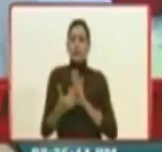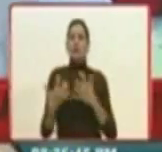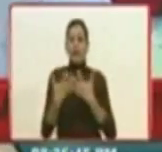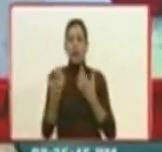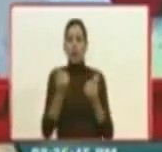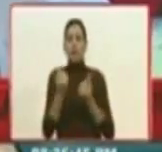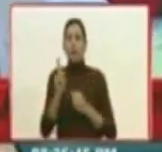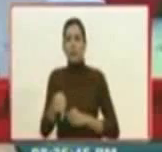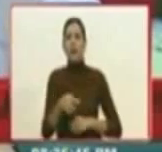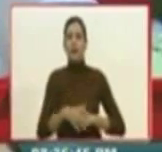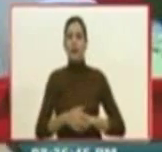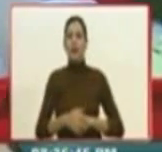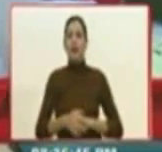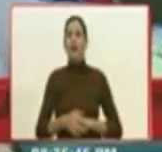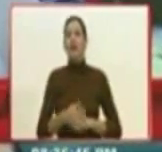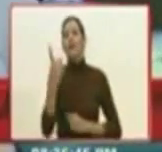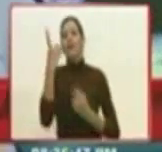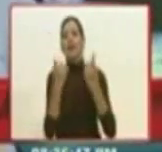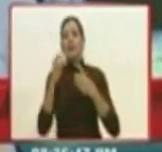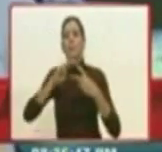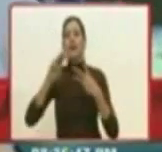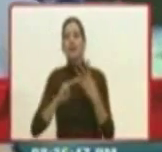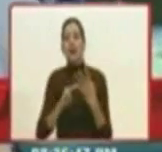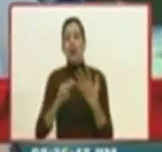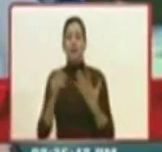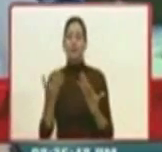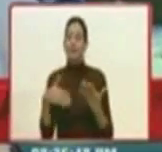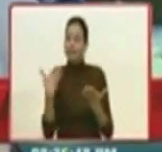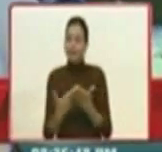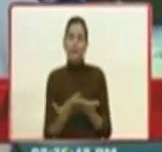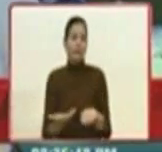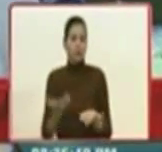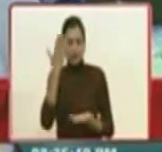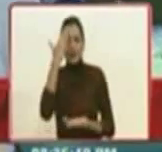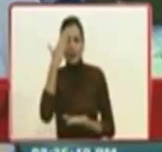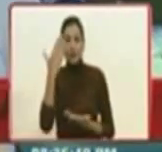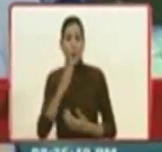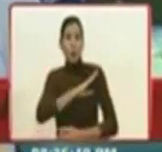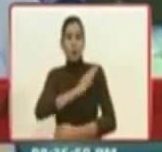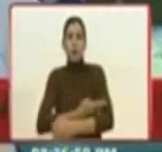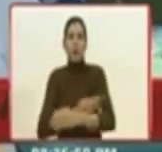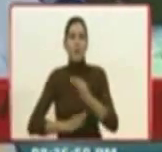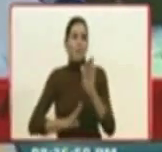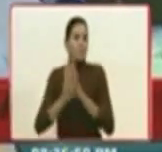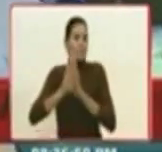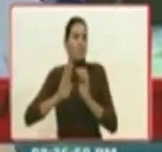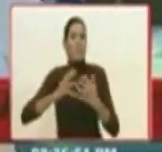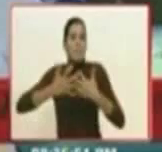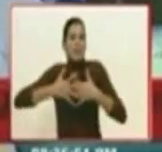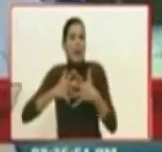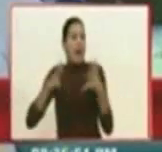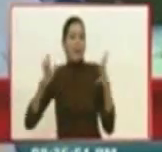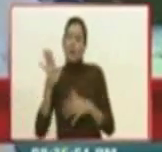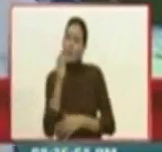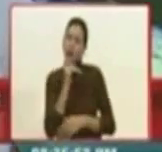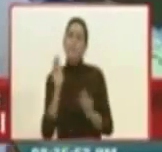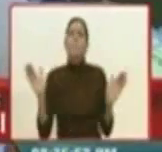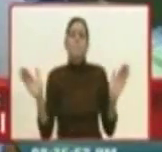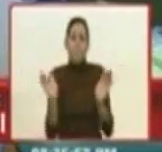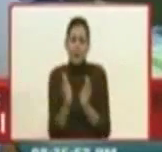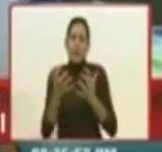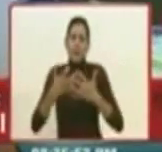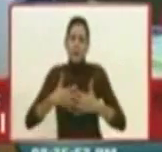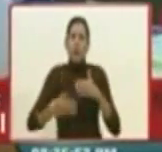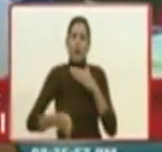prima, tomando en cuenta que hasta la fecha no somos un potencial productor en el área textil, pues en